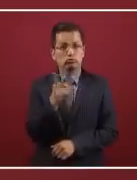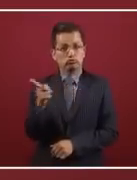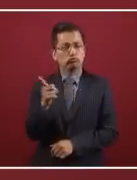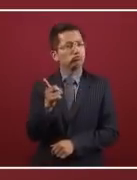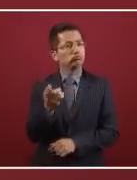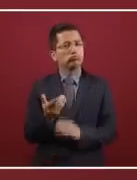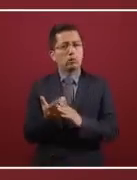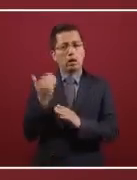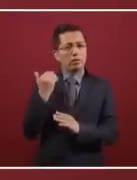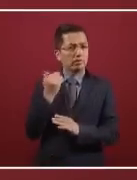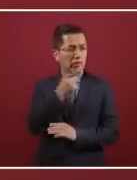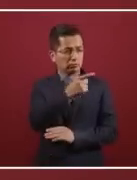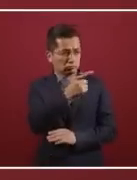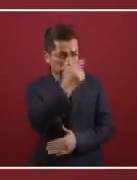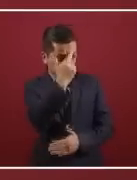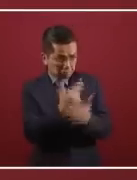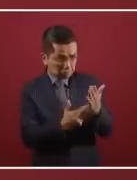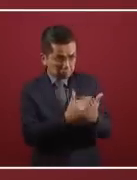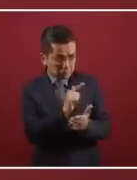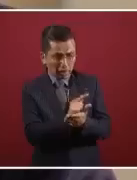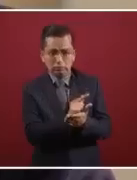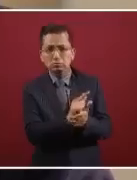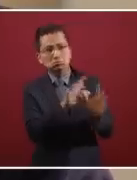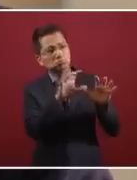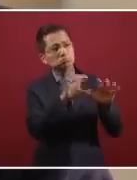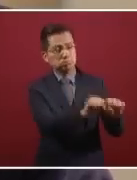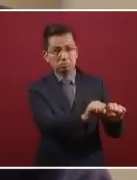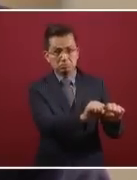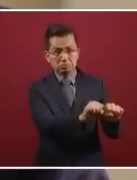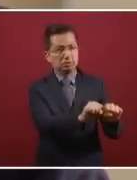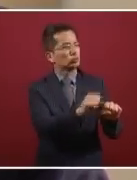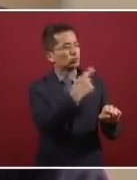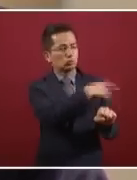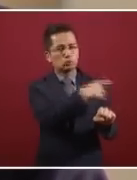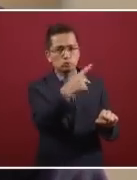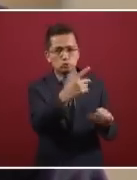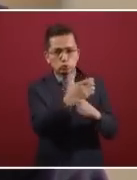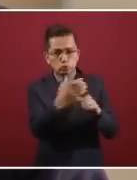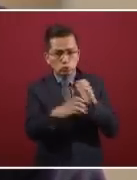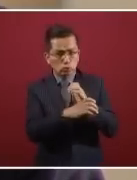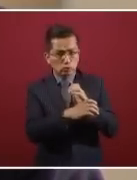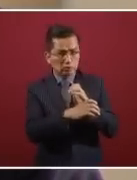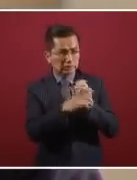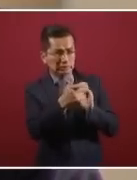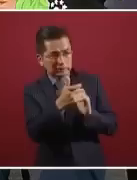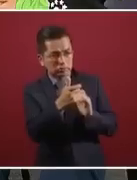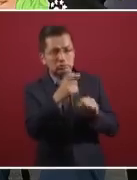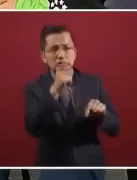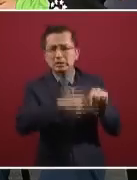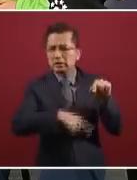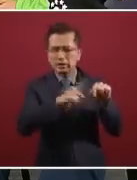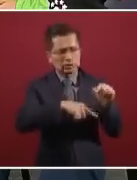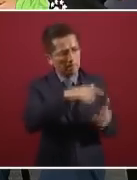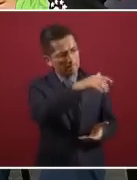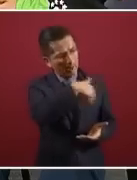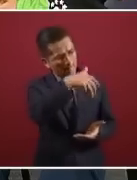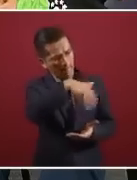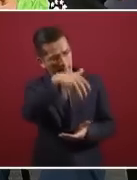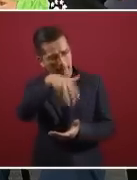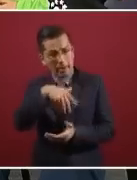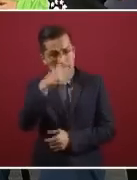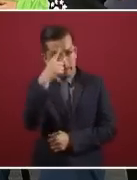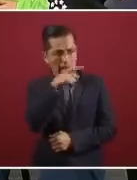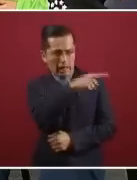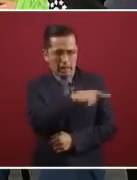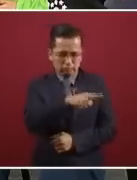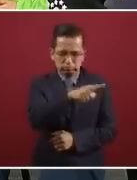confiscados a la delincuencia común y también a la delincuencia de